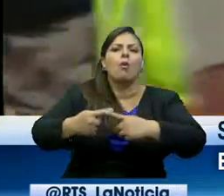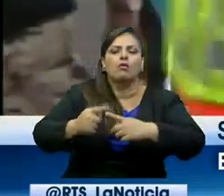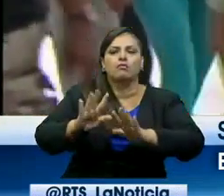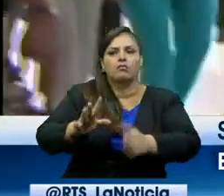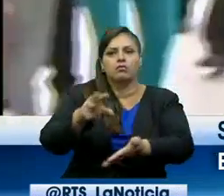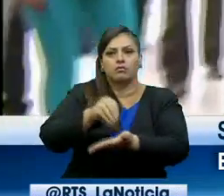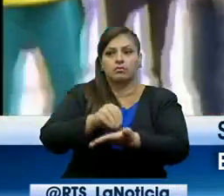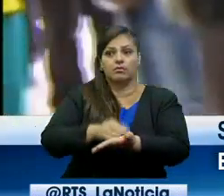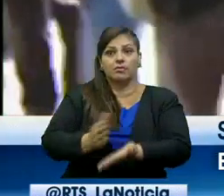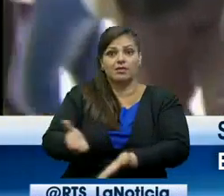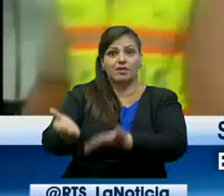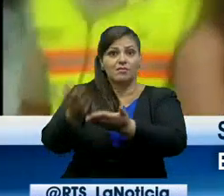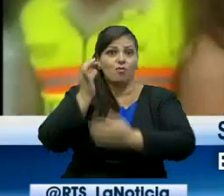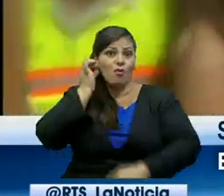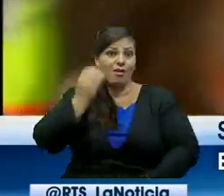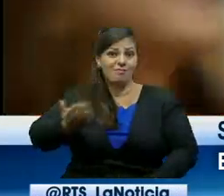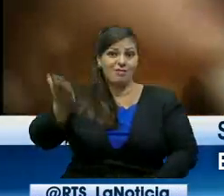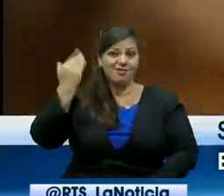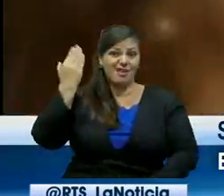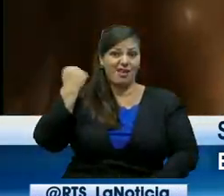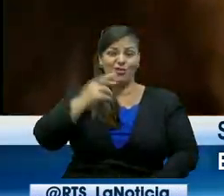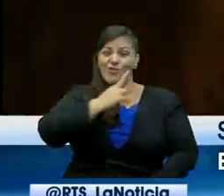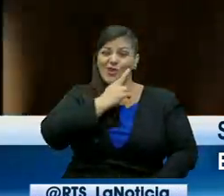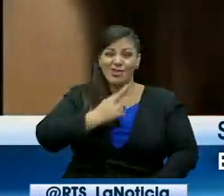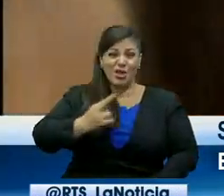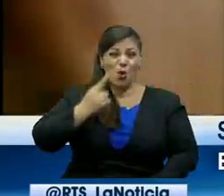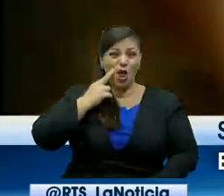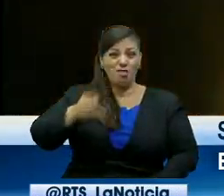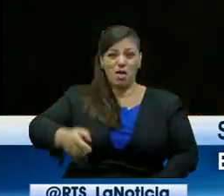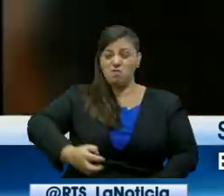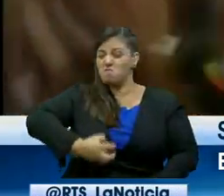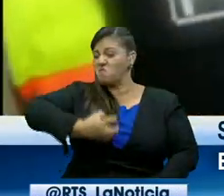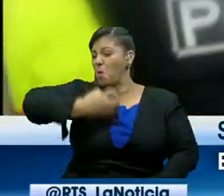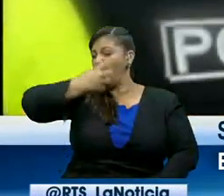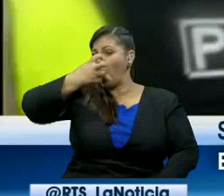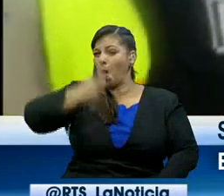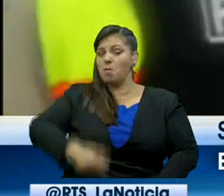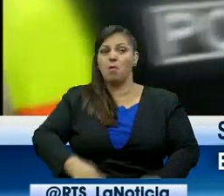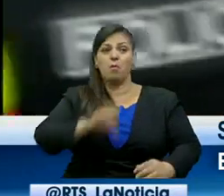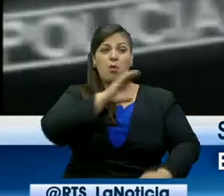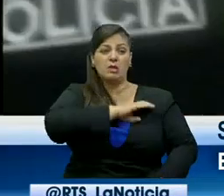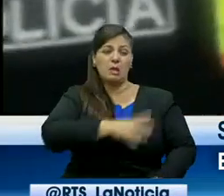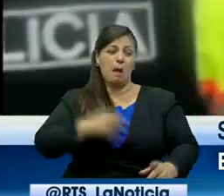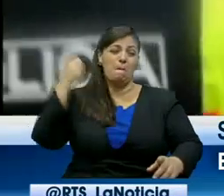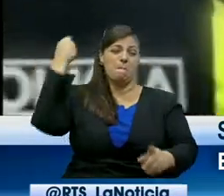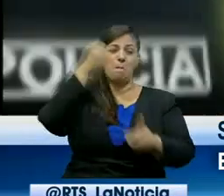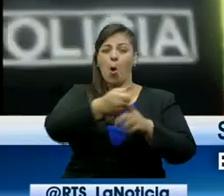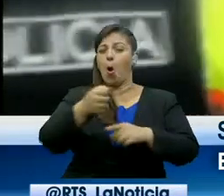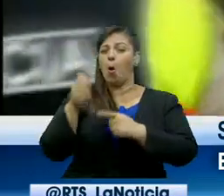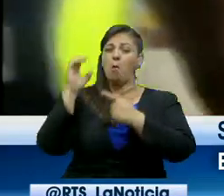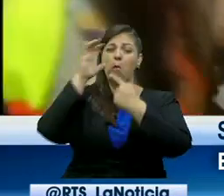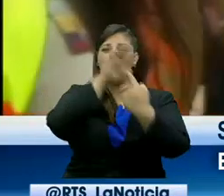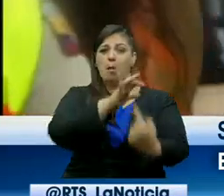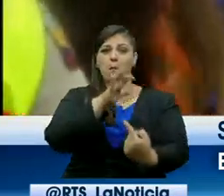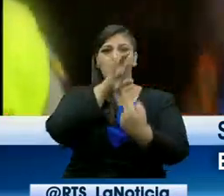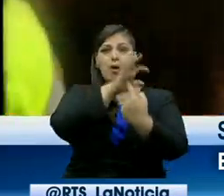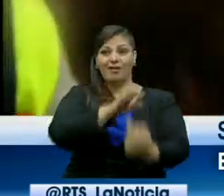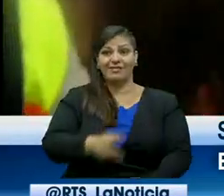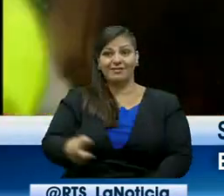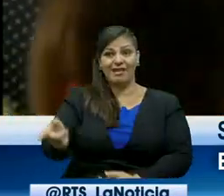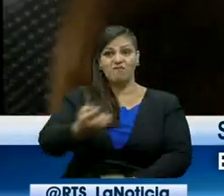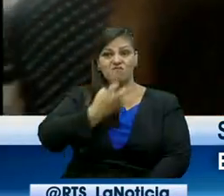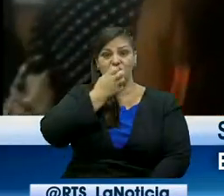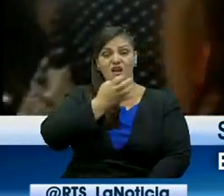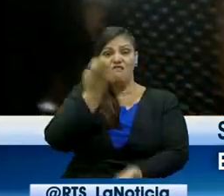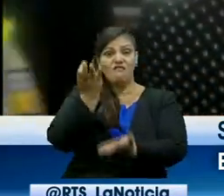del delito de ataque o resistencia tras un incidente ocurrido el 17 de noviembre del año pasado en un restaurante de la ciudad, en donde